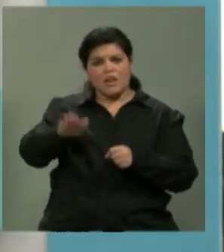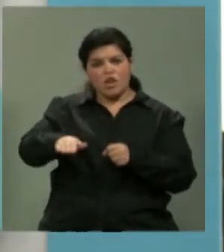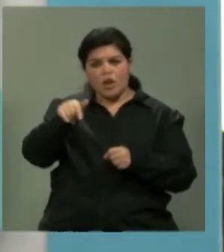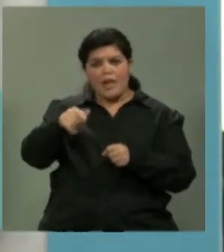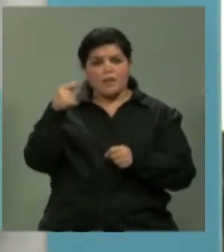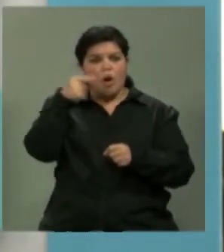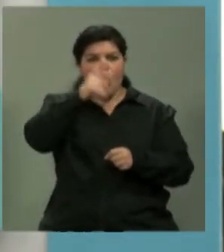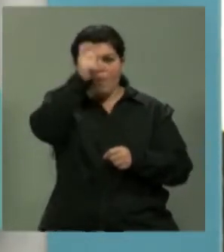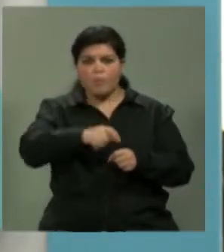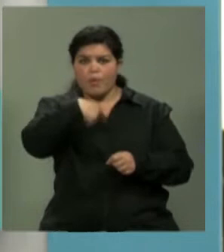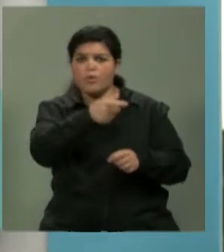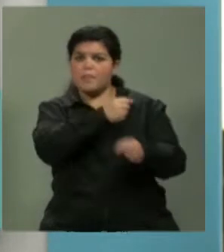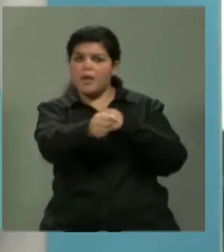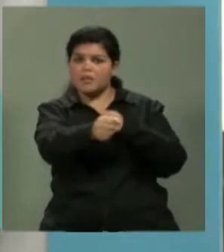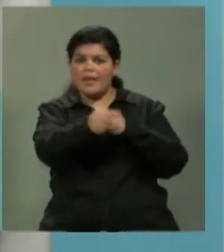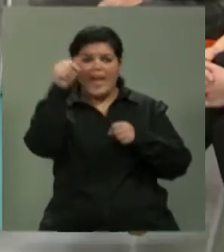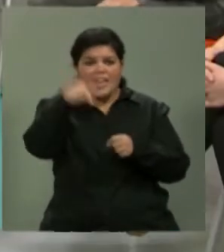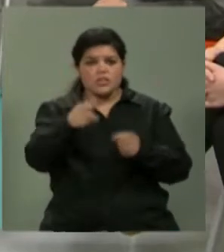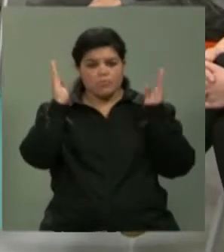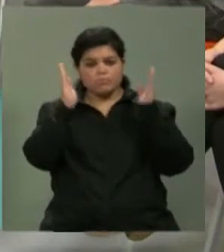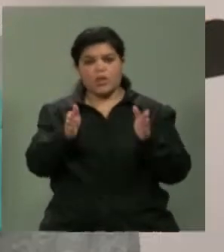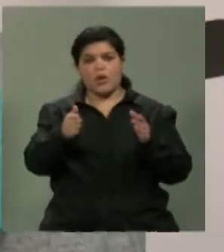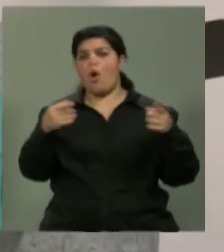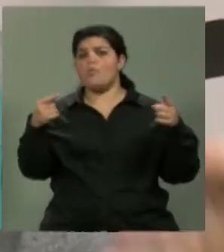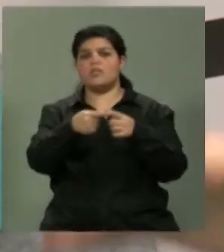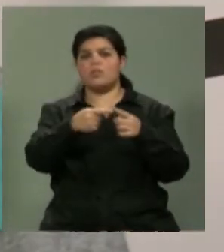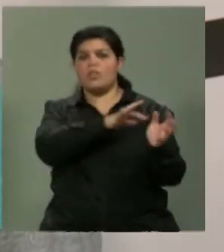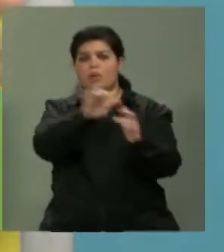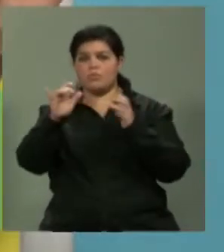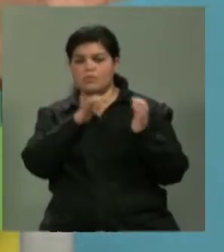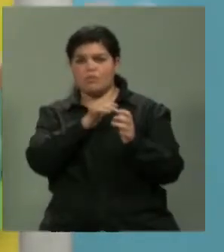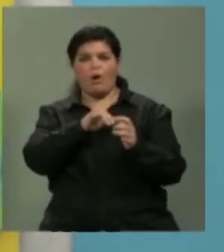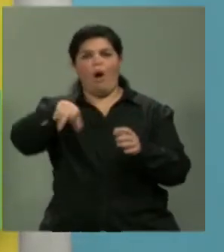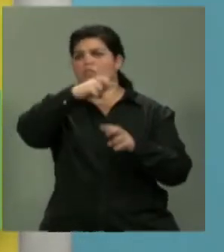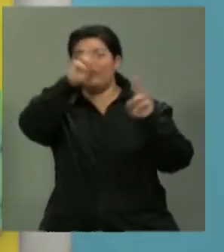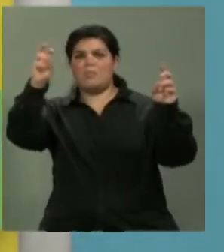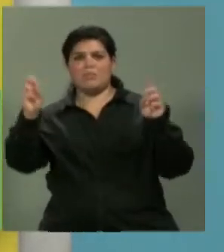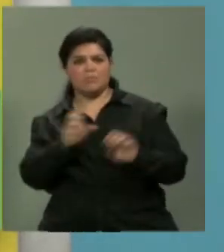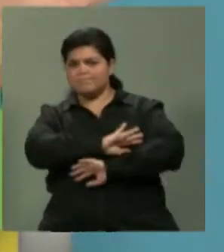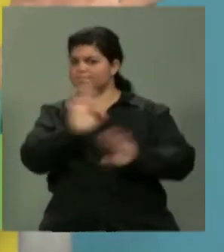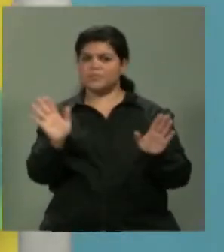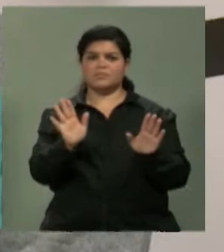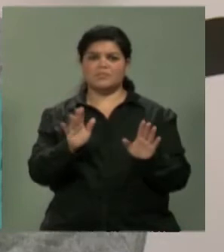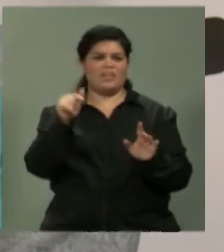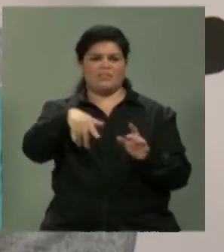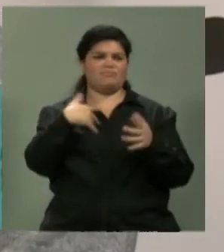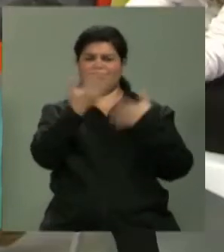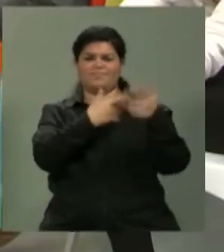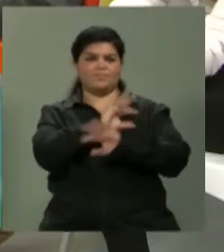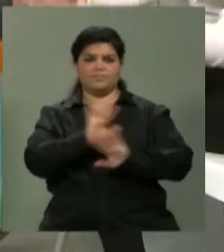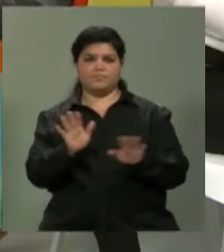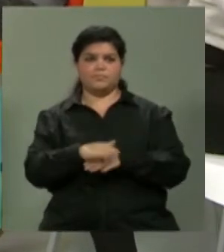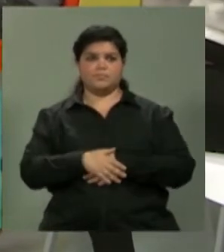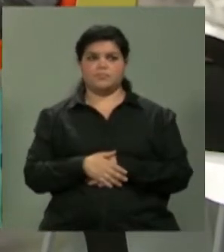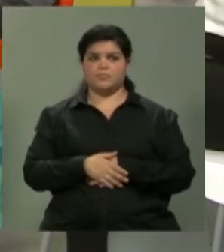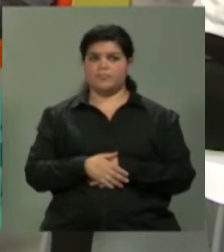de esta discusión. No nos vayamos, porque si no vamos a terminar hablando de la Coca-Cola y de PepsiCo y no tiene nada que ver, ¿viste? Ese es el sujeto, si